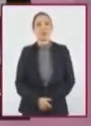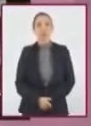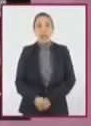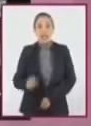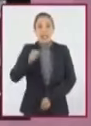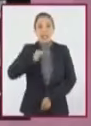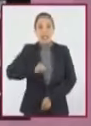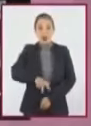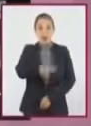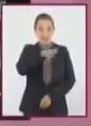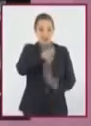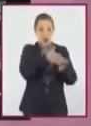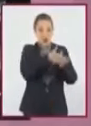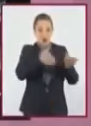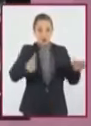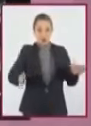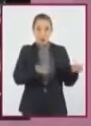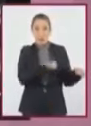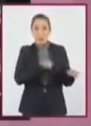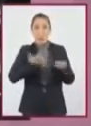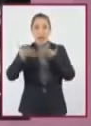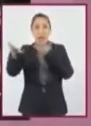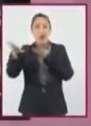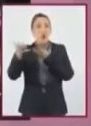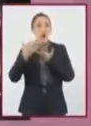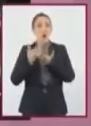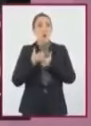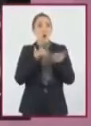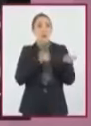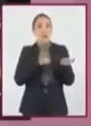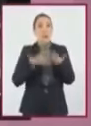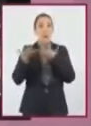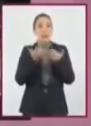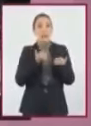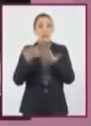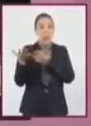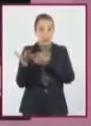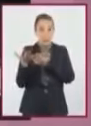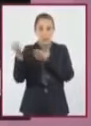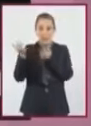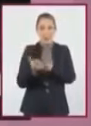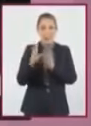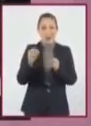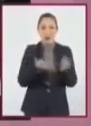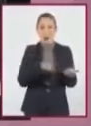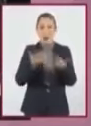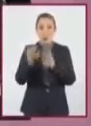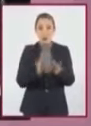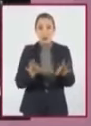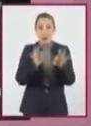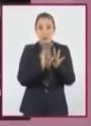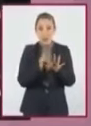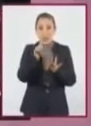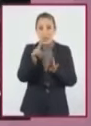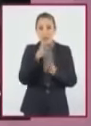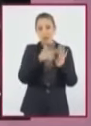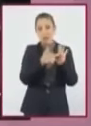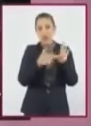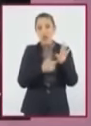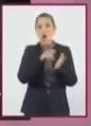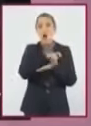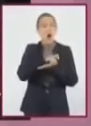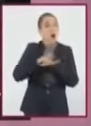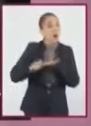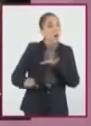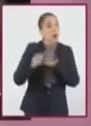Durante el siglo XVIII, exportar más que importar era la regla de oro, y para lograrlo se ponían restricciones a la compra